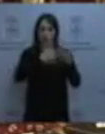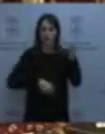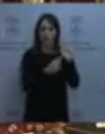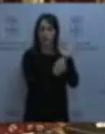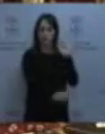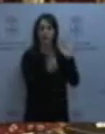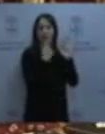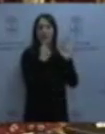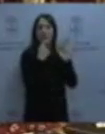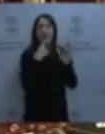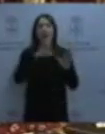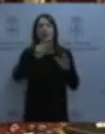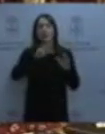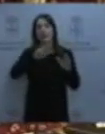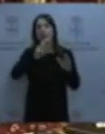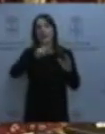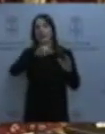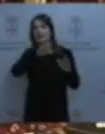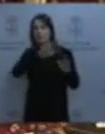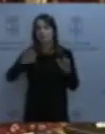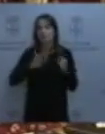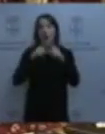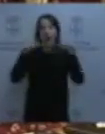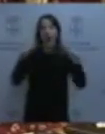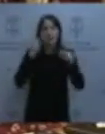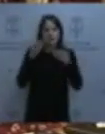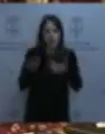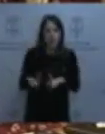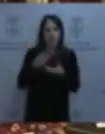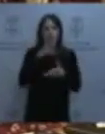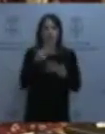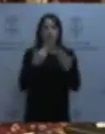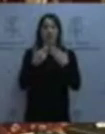Asturiano, hablando de esa estafa, y empezamos a entrevistar a algunas de las personas,